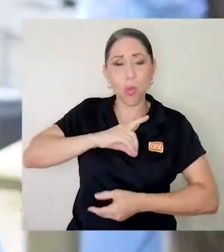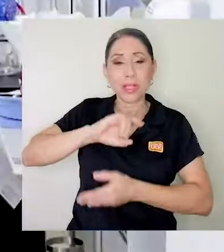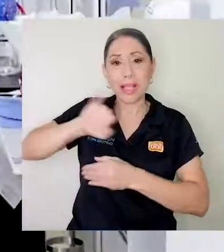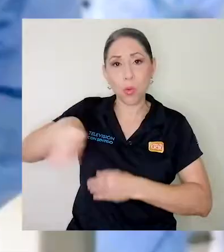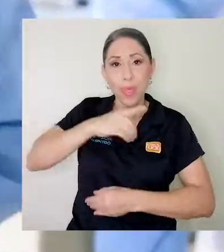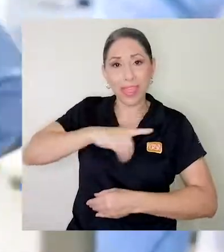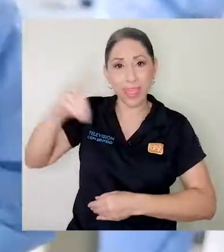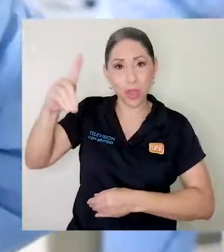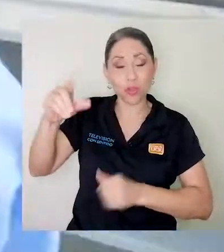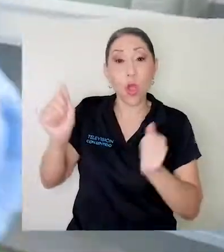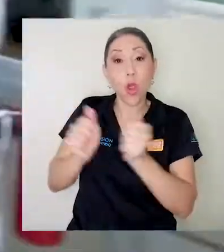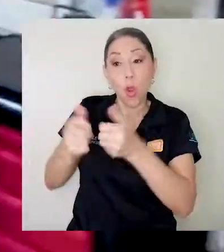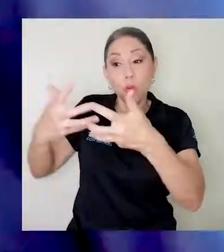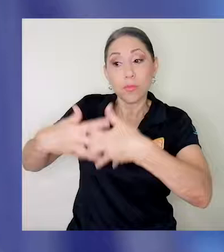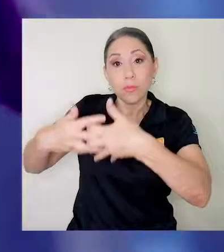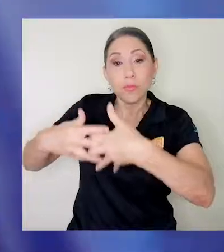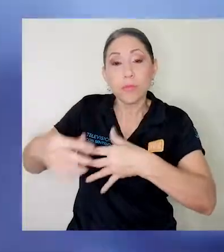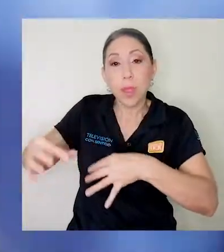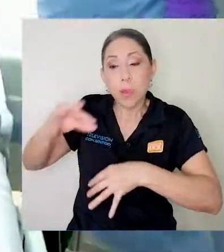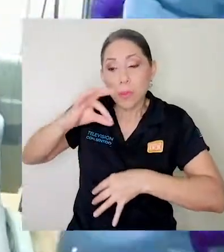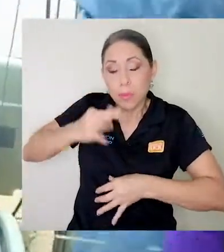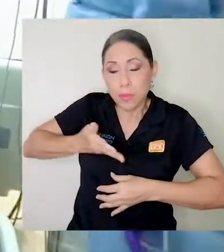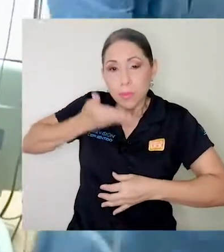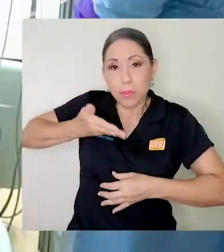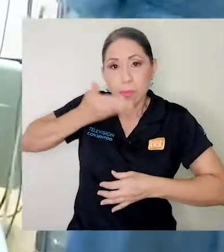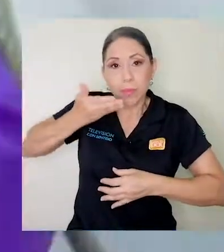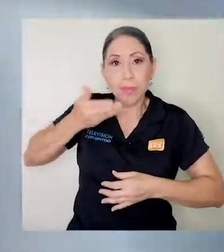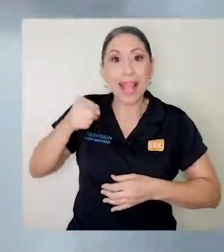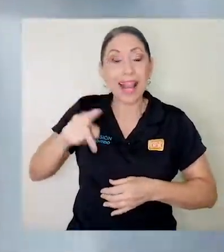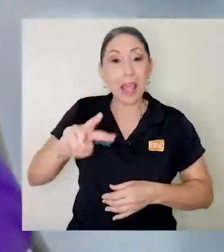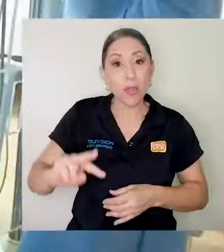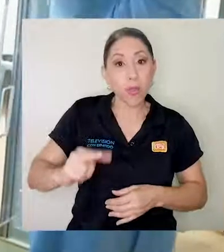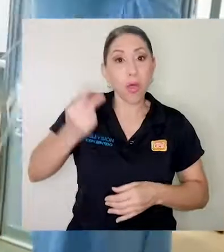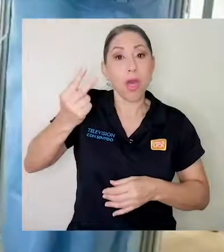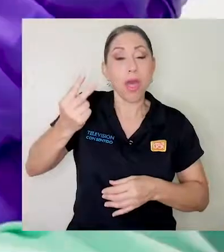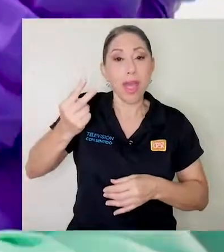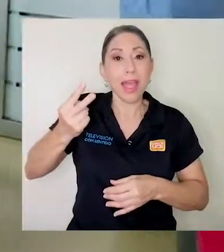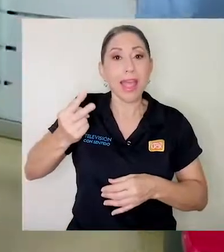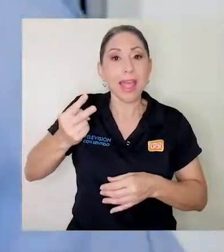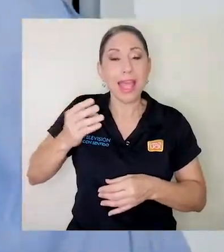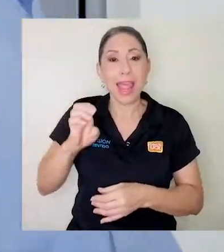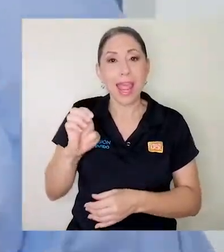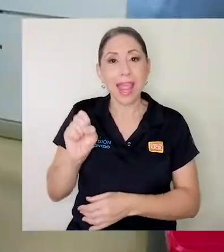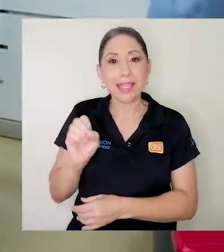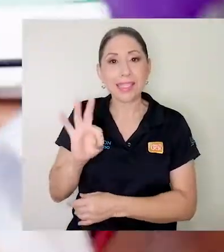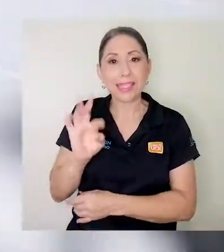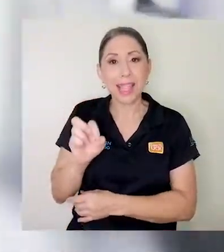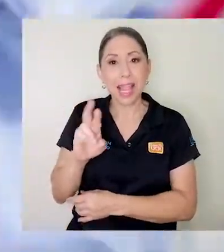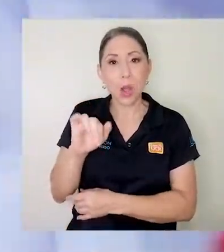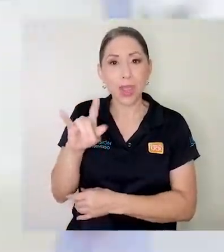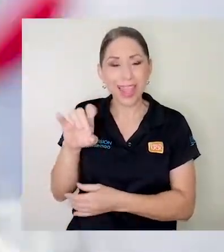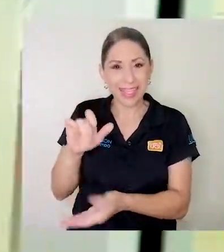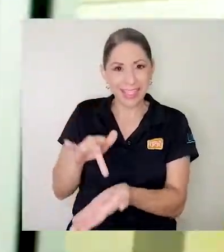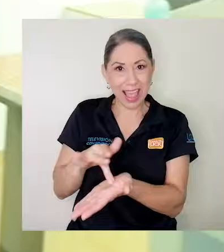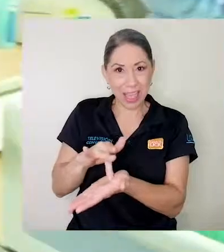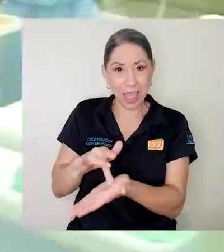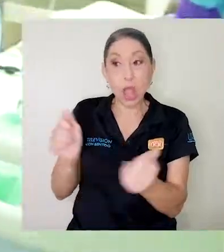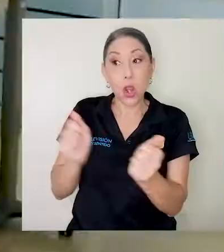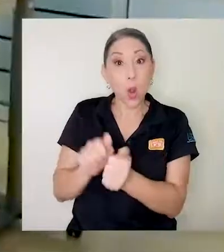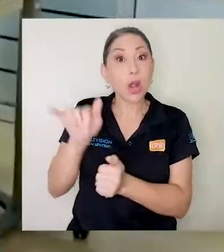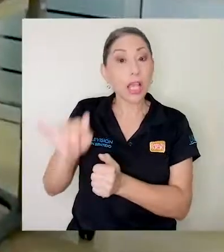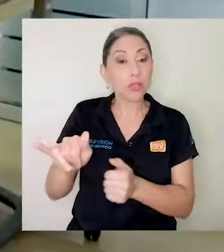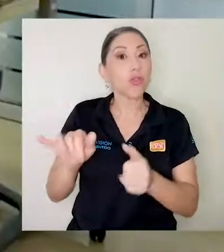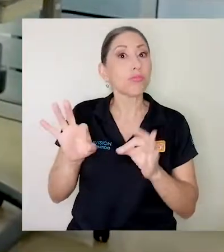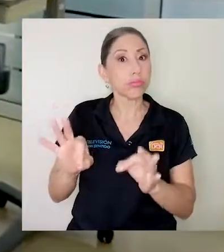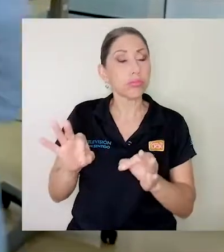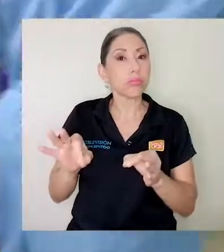respiratorios. Le redoblaron las dosificaciones de los esteroides, con eso la manejaron,